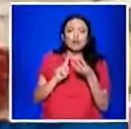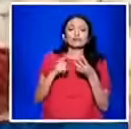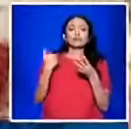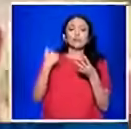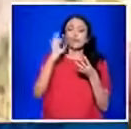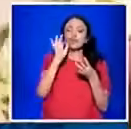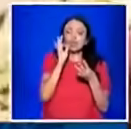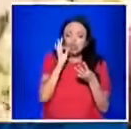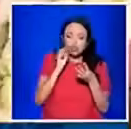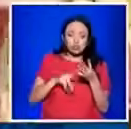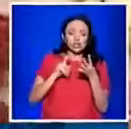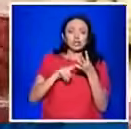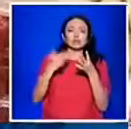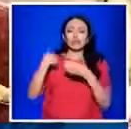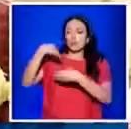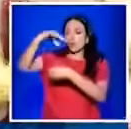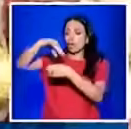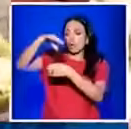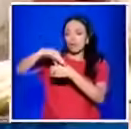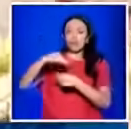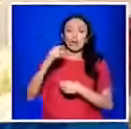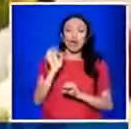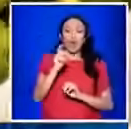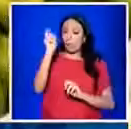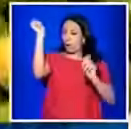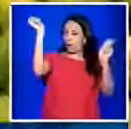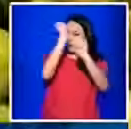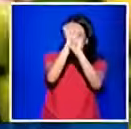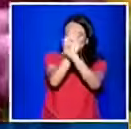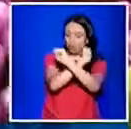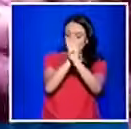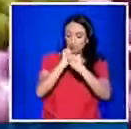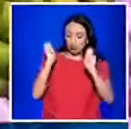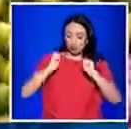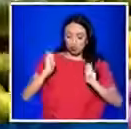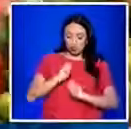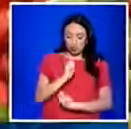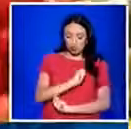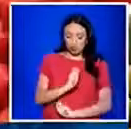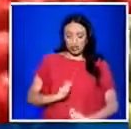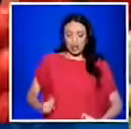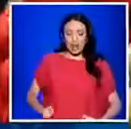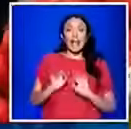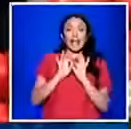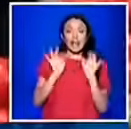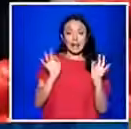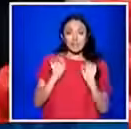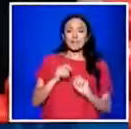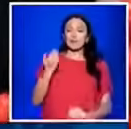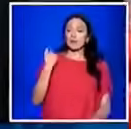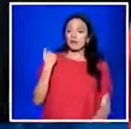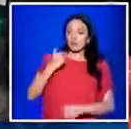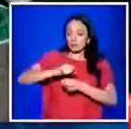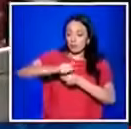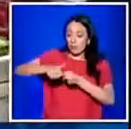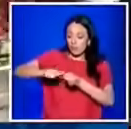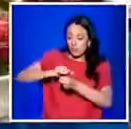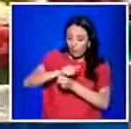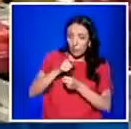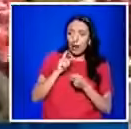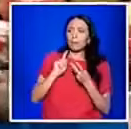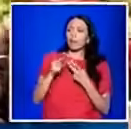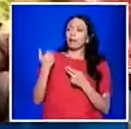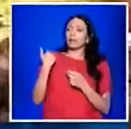hierbas medicinales para que le hagan una buena limpia al papito de la casa. Tenemos también todo lo que son tubérculos.